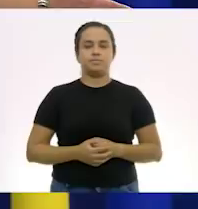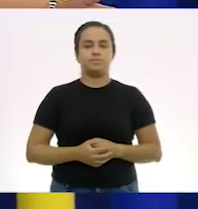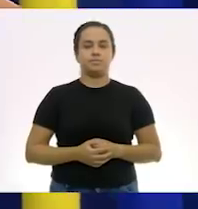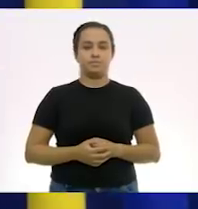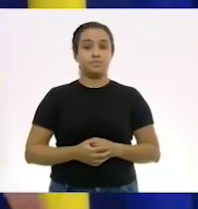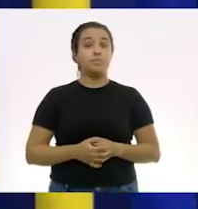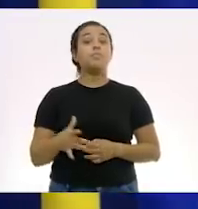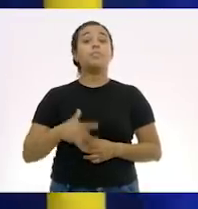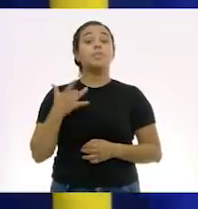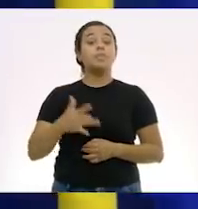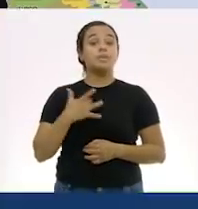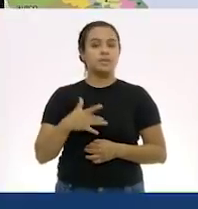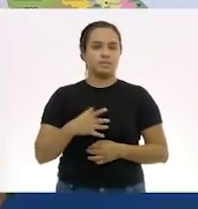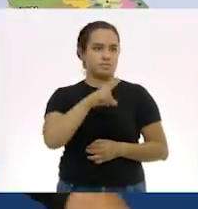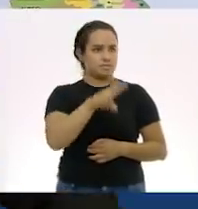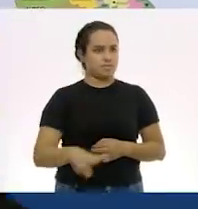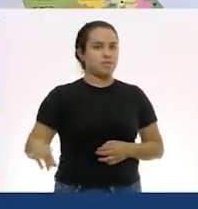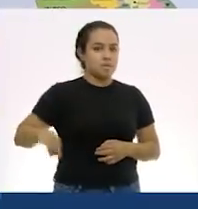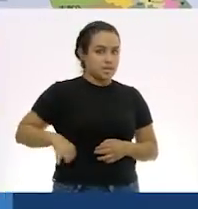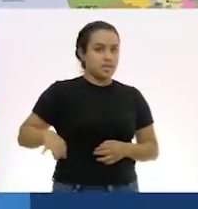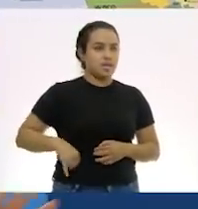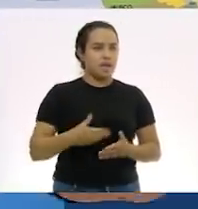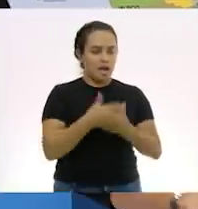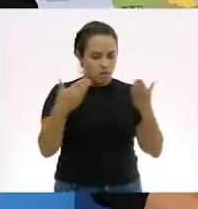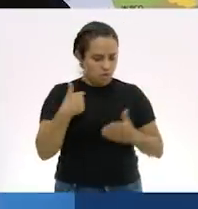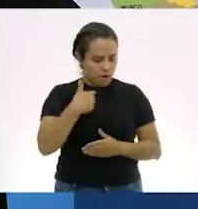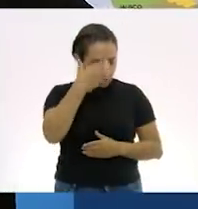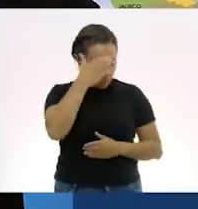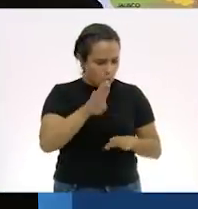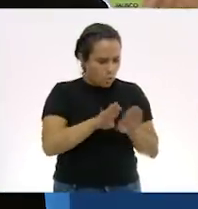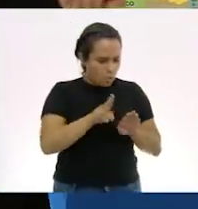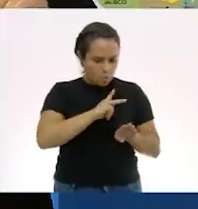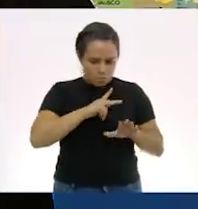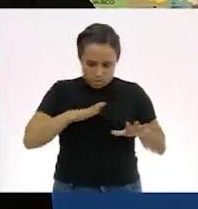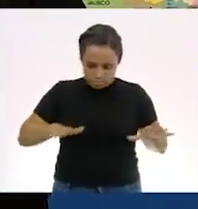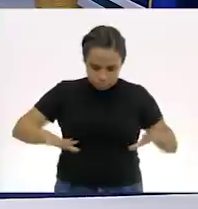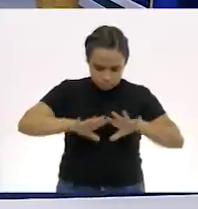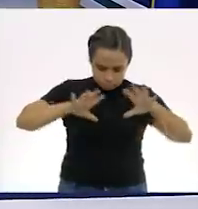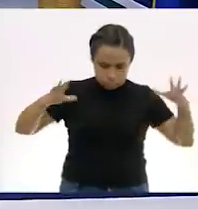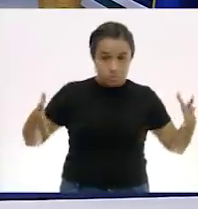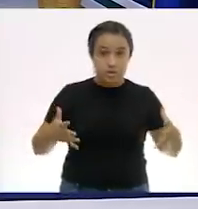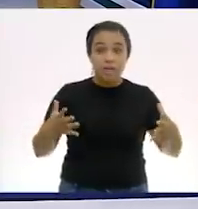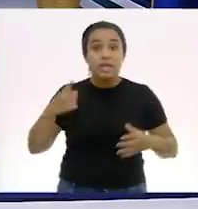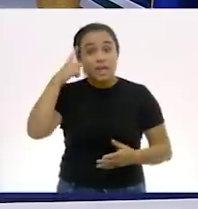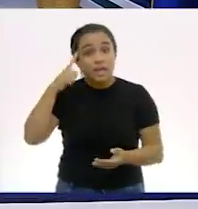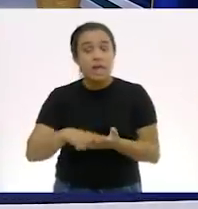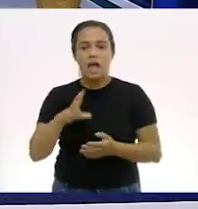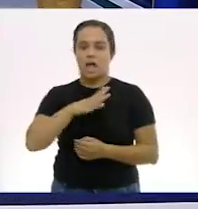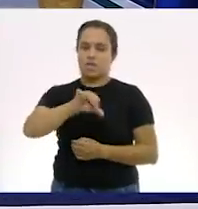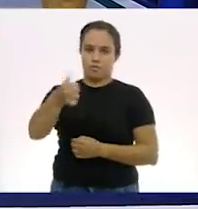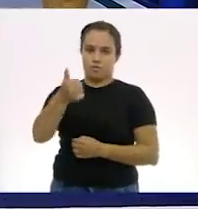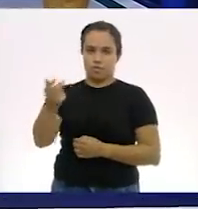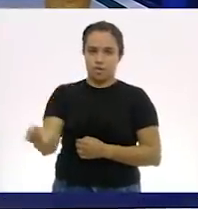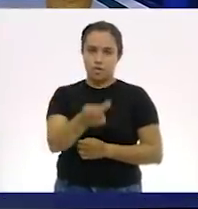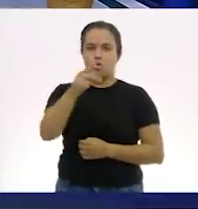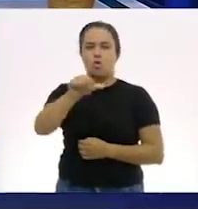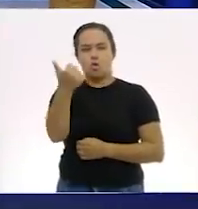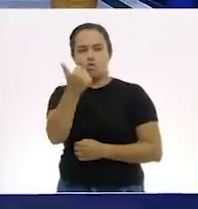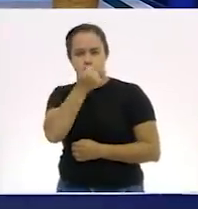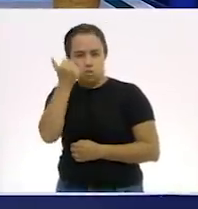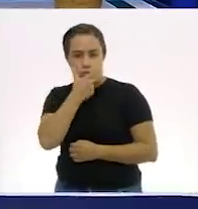adelante, diagonal izquierda adelante, uh-huh. diagonal izquierda atrás y diagonal